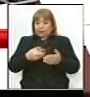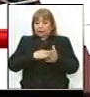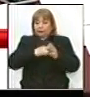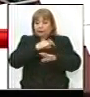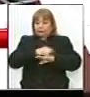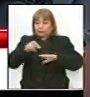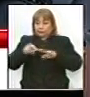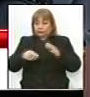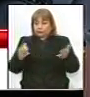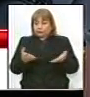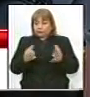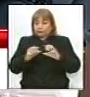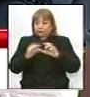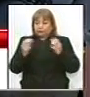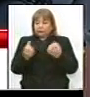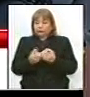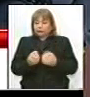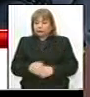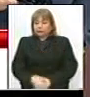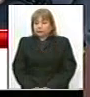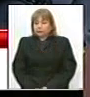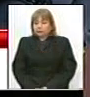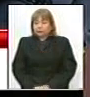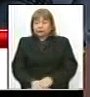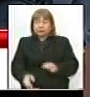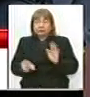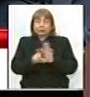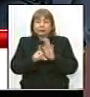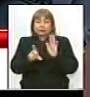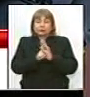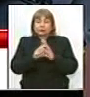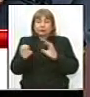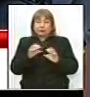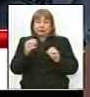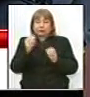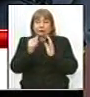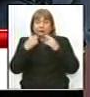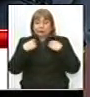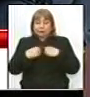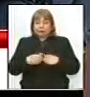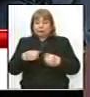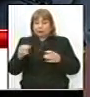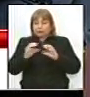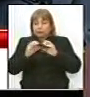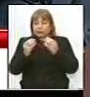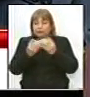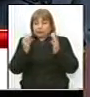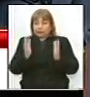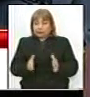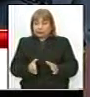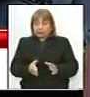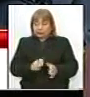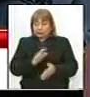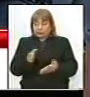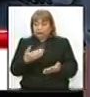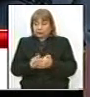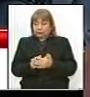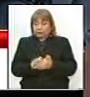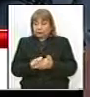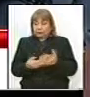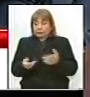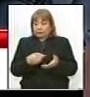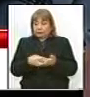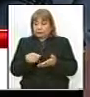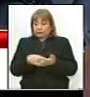estamos por gusto en este congreso entonces que haga una ley que solamente los abogados pueden ser congresistas acá hay todo tipo de especialidades